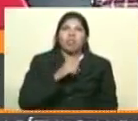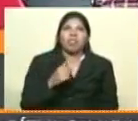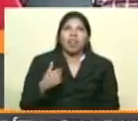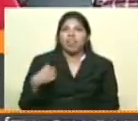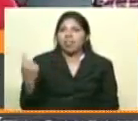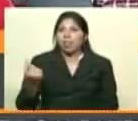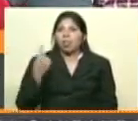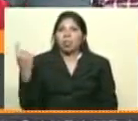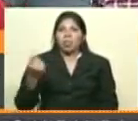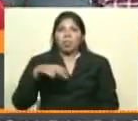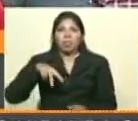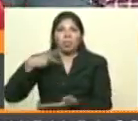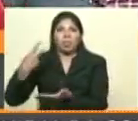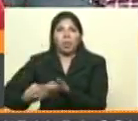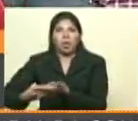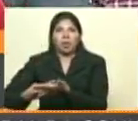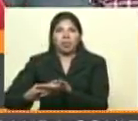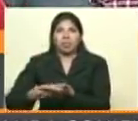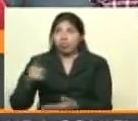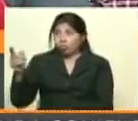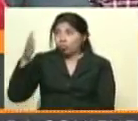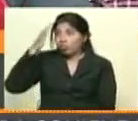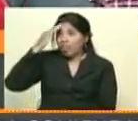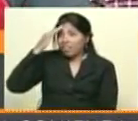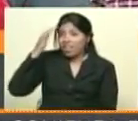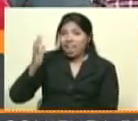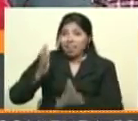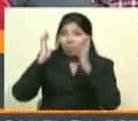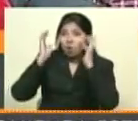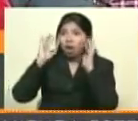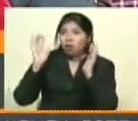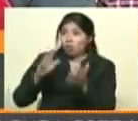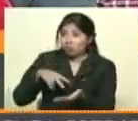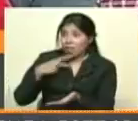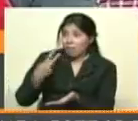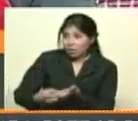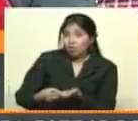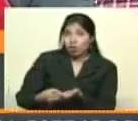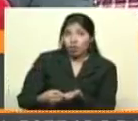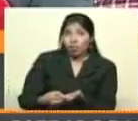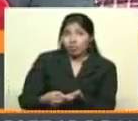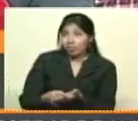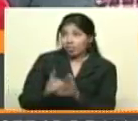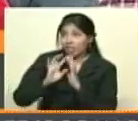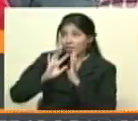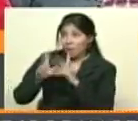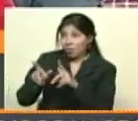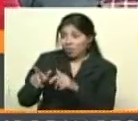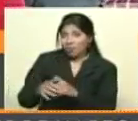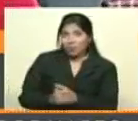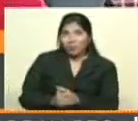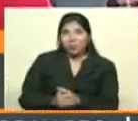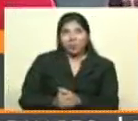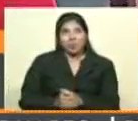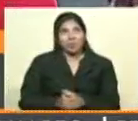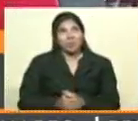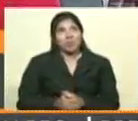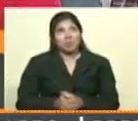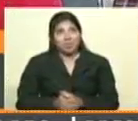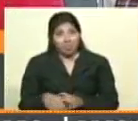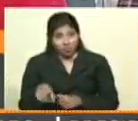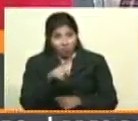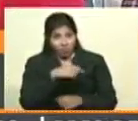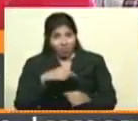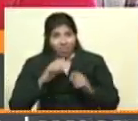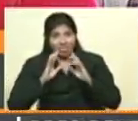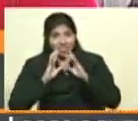¿Cómo se desmayó Ramos Alú, compadre? ¿Tú sabes el cuento de Ramos Alú? ¿Quiere que te lo cuente? ¿Quieren que les cuente